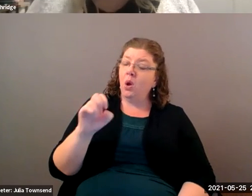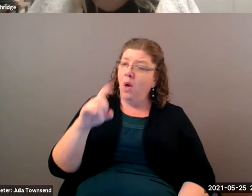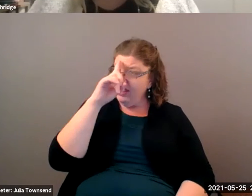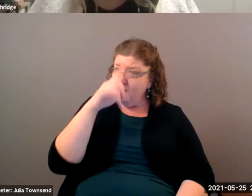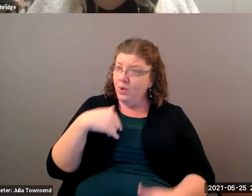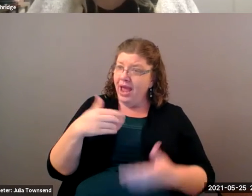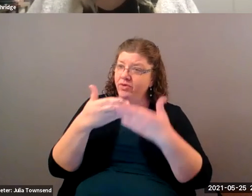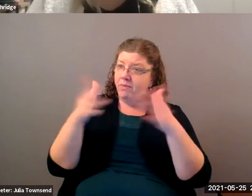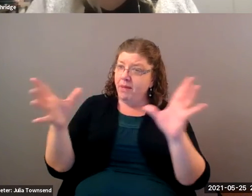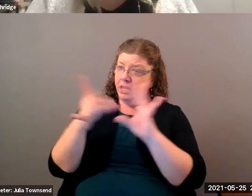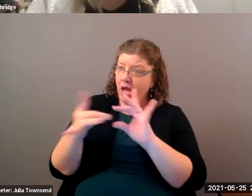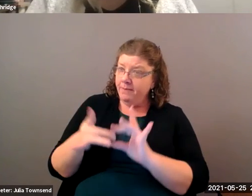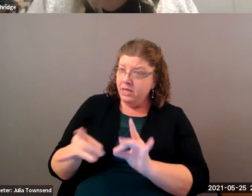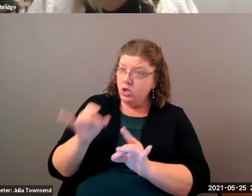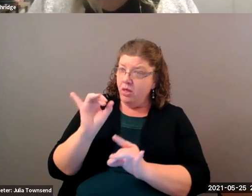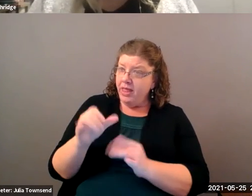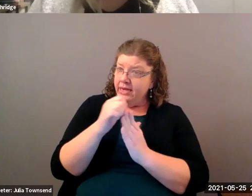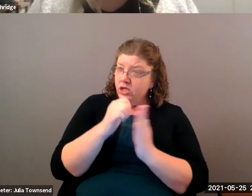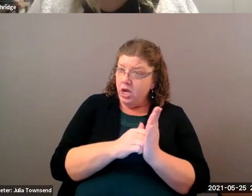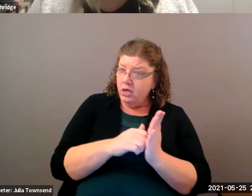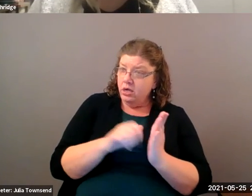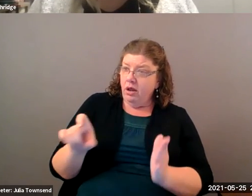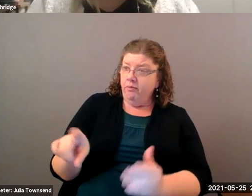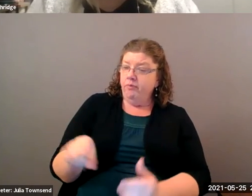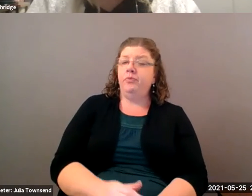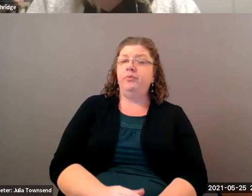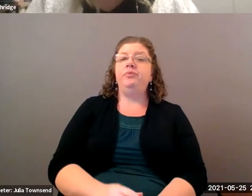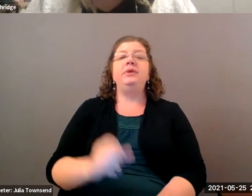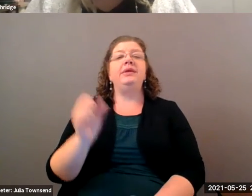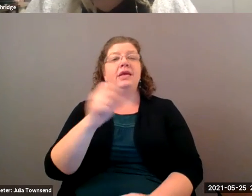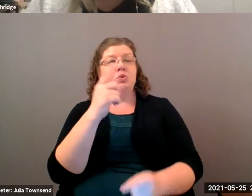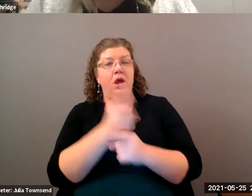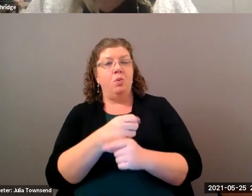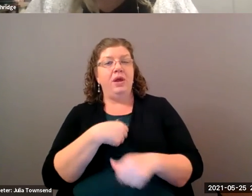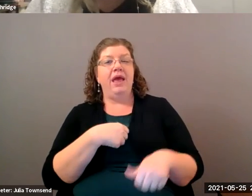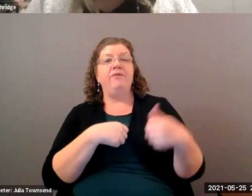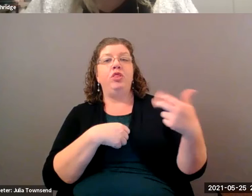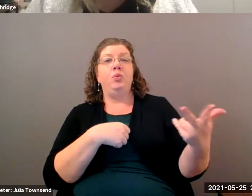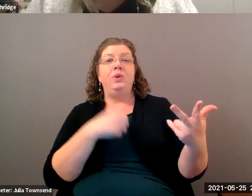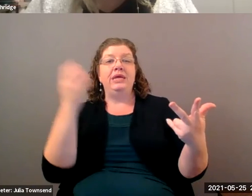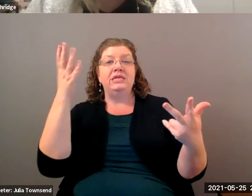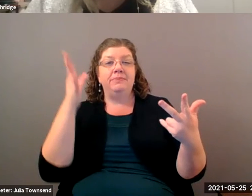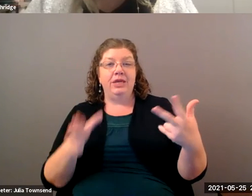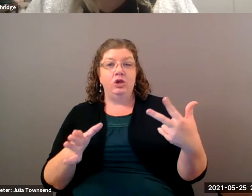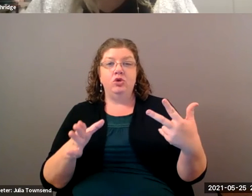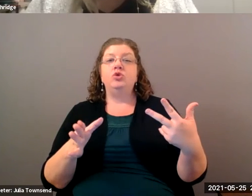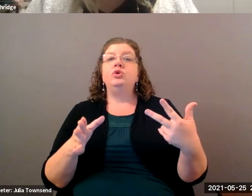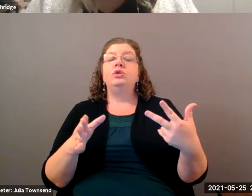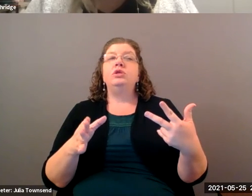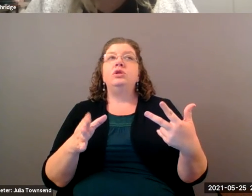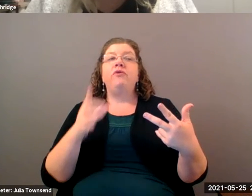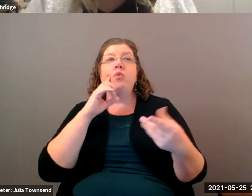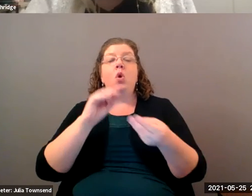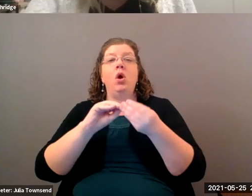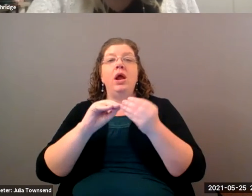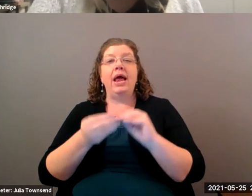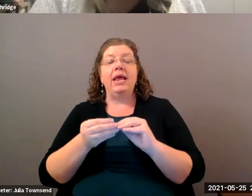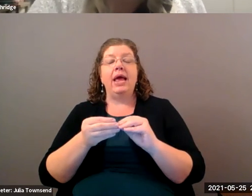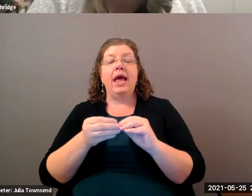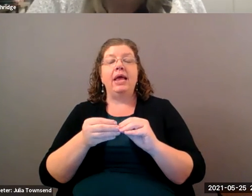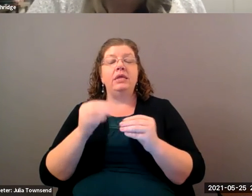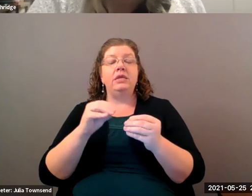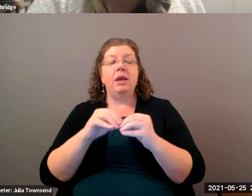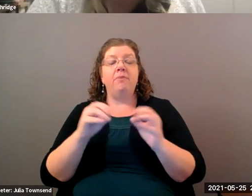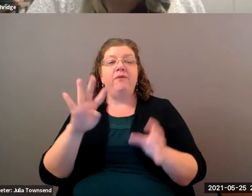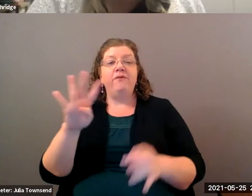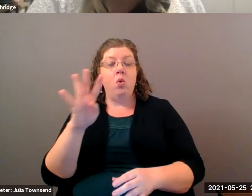Así que creo que tenemos algunos comentarios públicos, señora Trujillo. Sí, correcto. Tenemos tres personas para el artículo